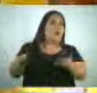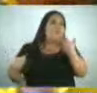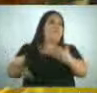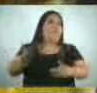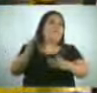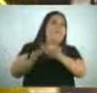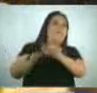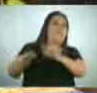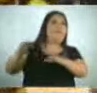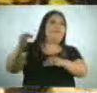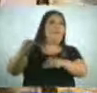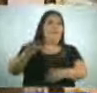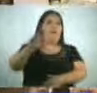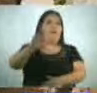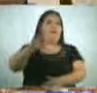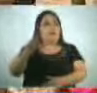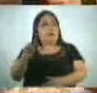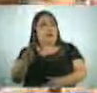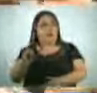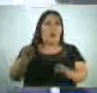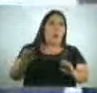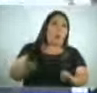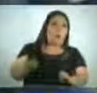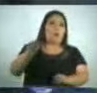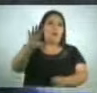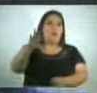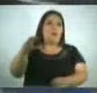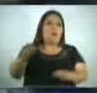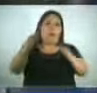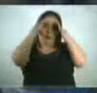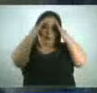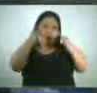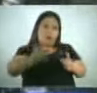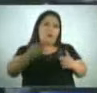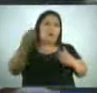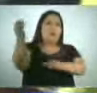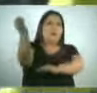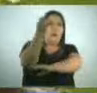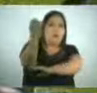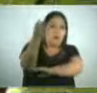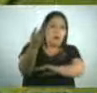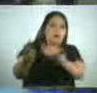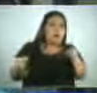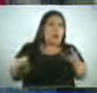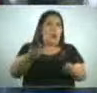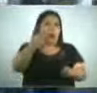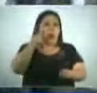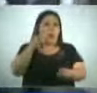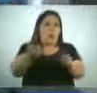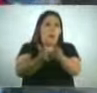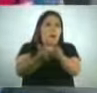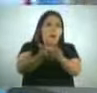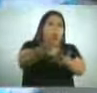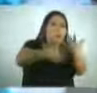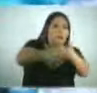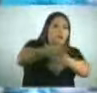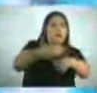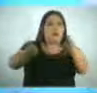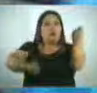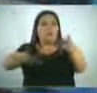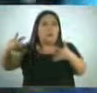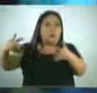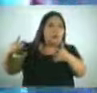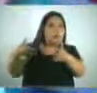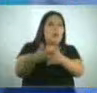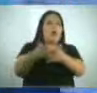incrementar de 30 a 50 atenciones, entre estos, rescates, accidentes de tránsito